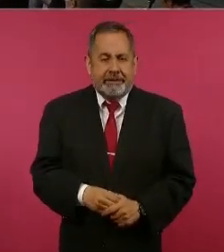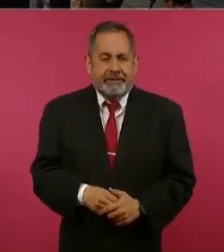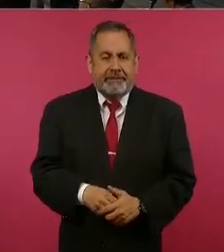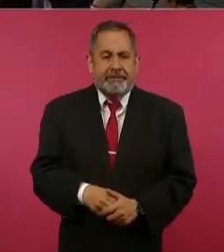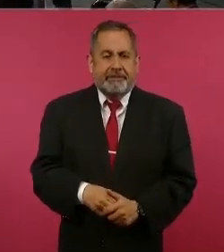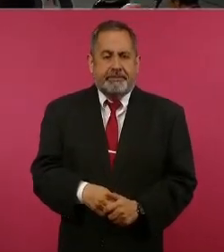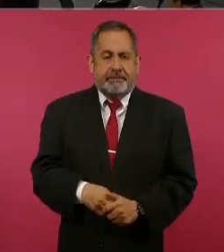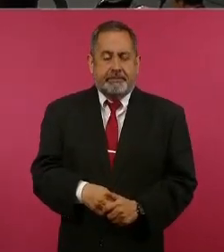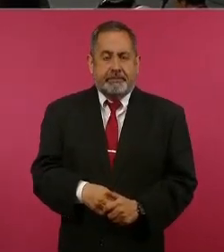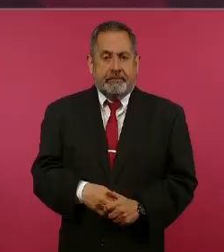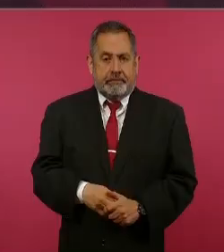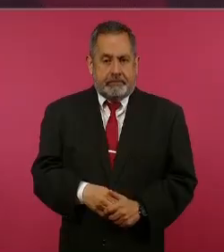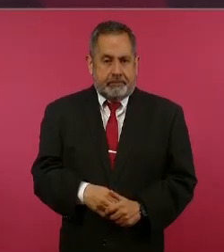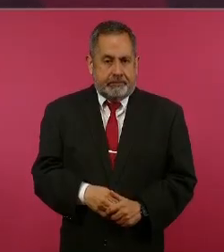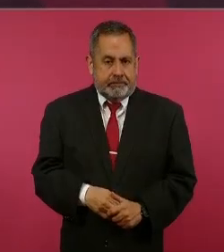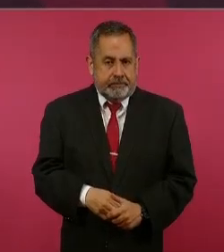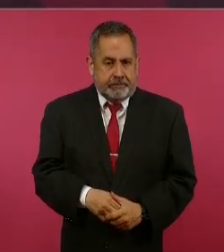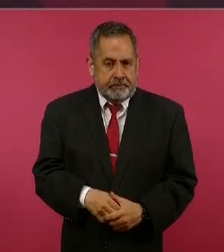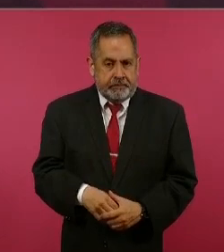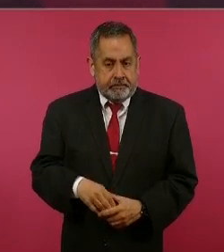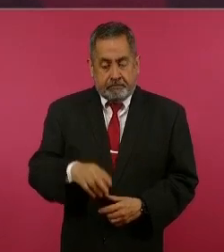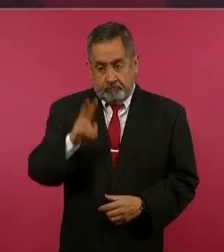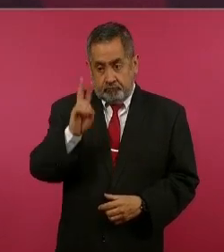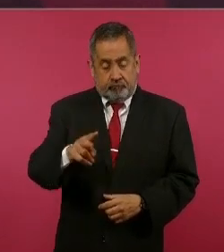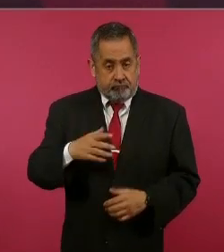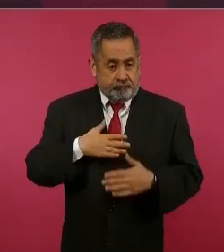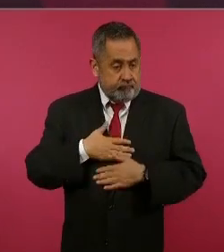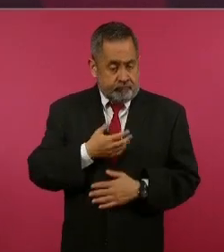gracias. La verdad que estoy bastante bien,